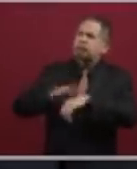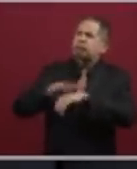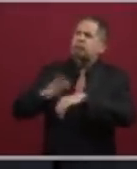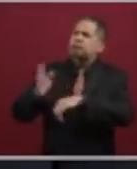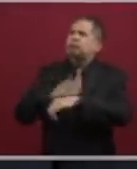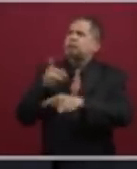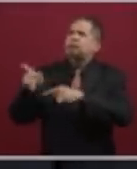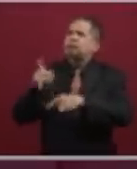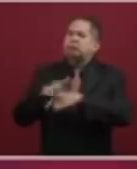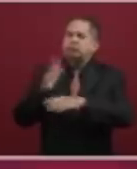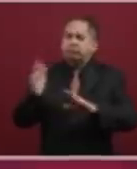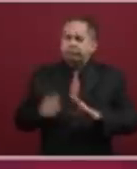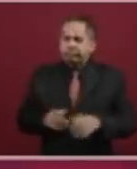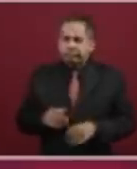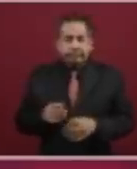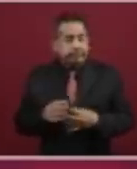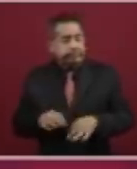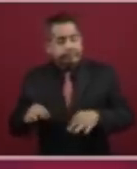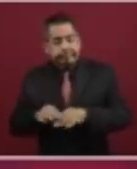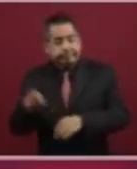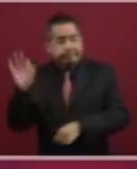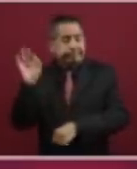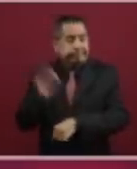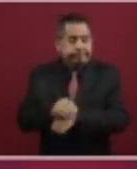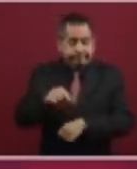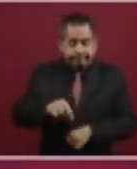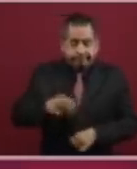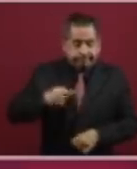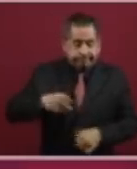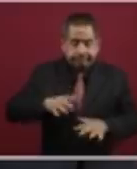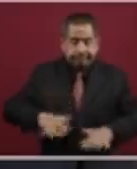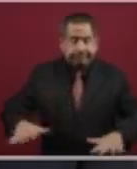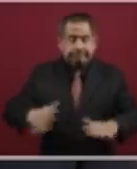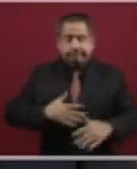cuando se trata del bienestar del pueblo.